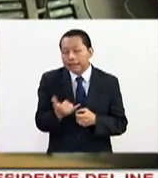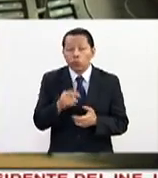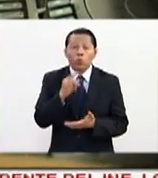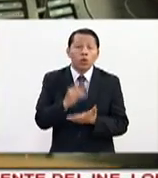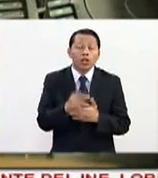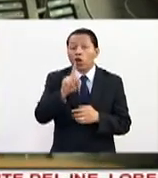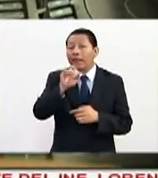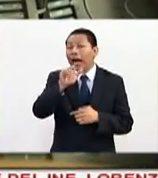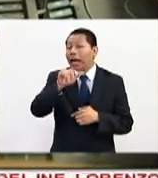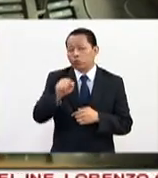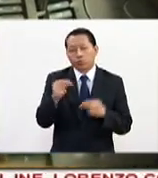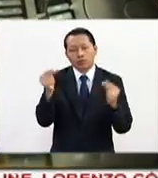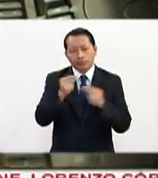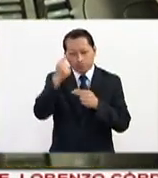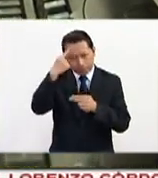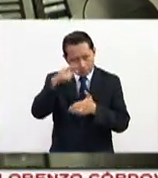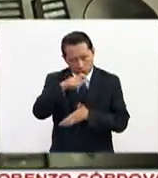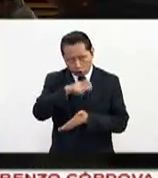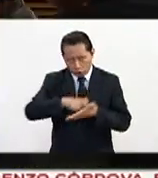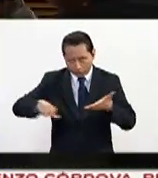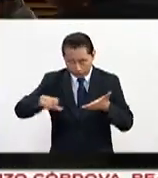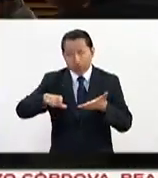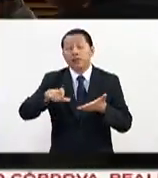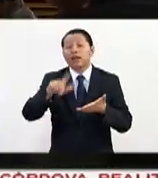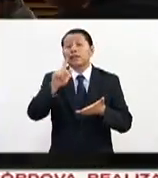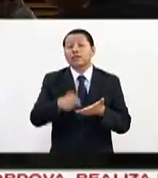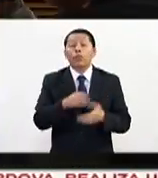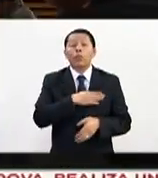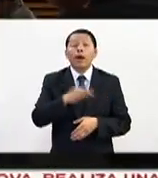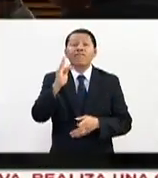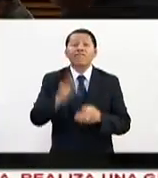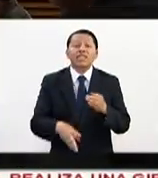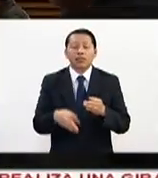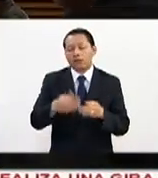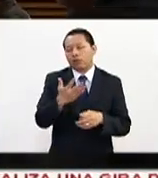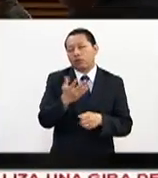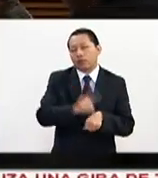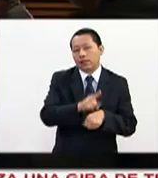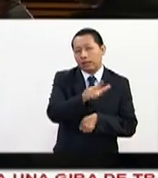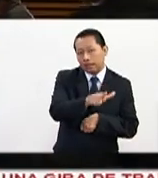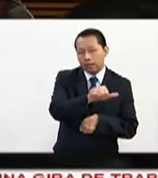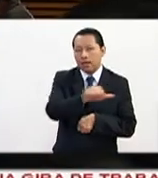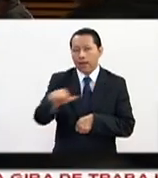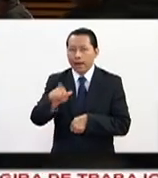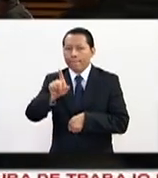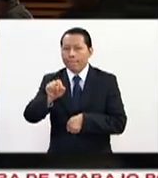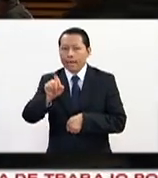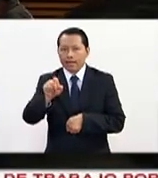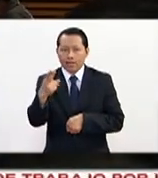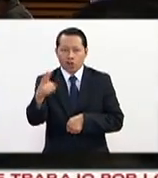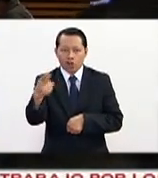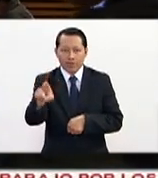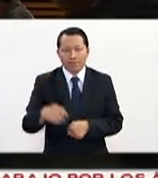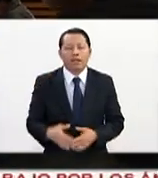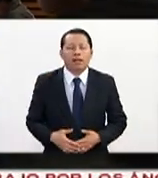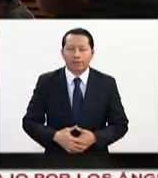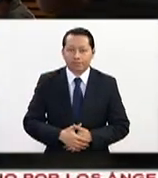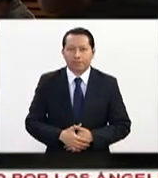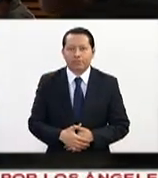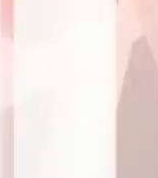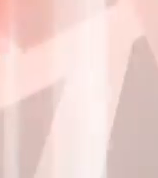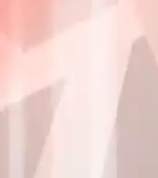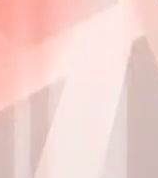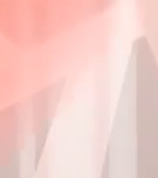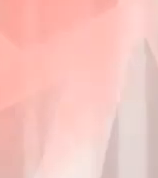datos necesarios para la compra. Les recuerdo, el Buen Fin se llevará a cabo del 17 al 20 de noviembre.